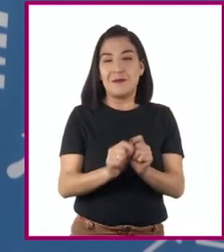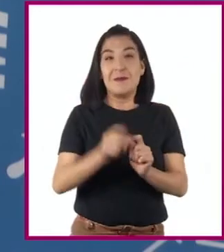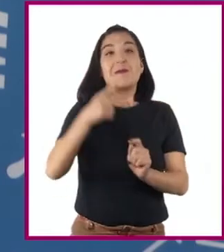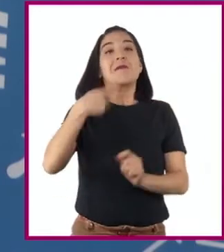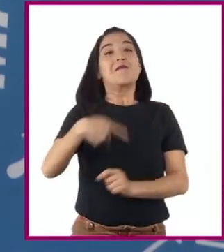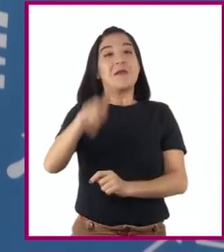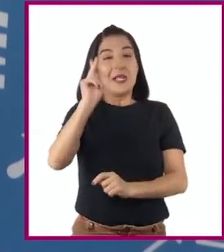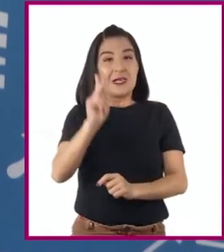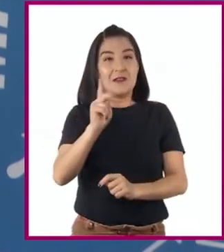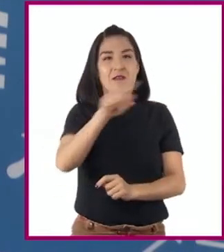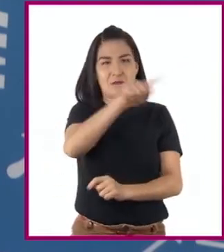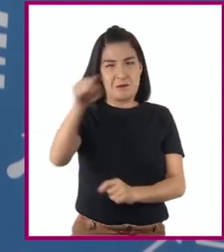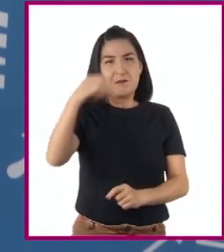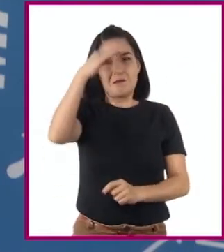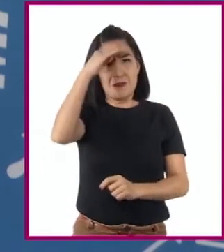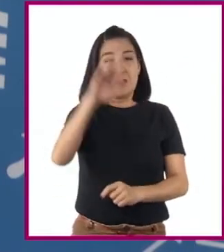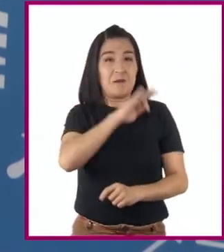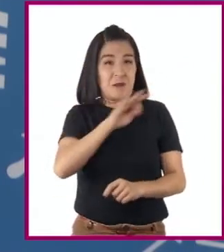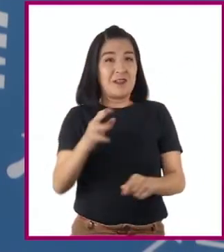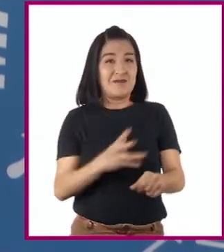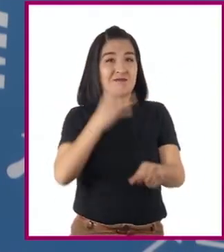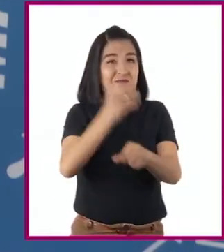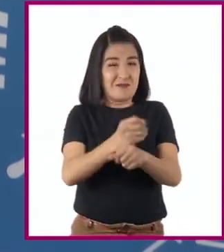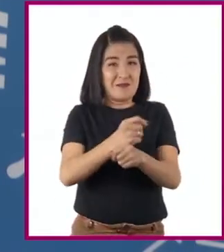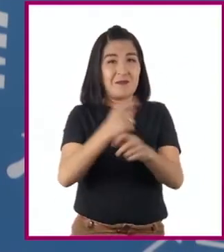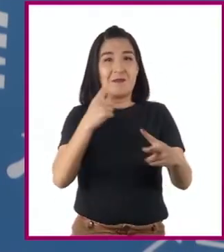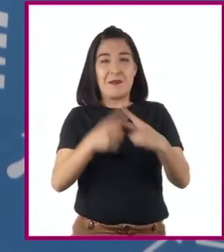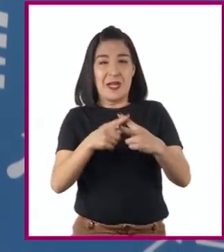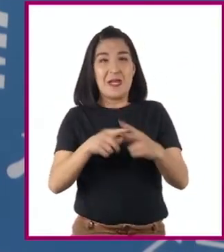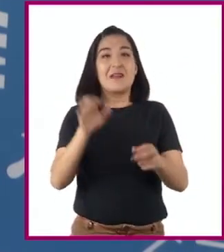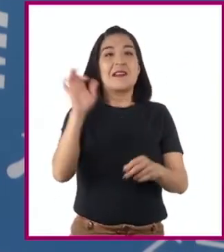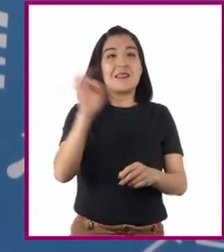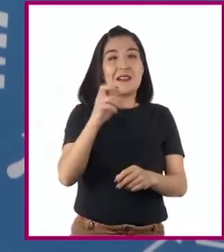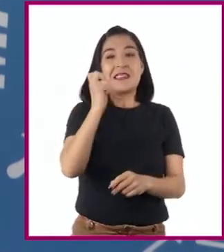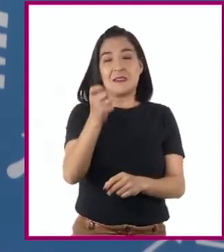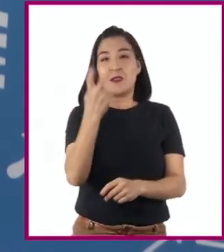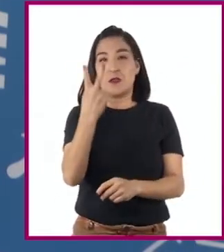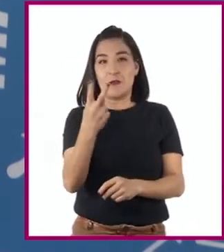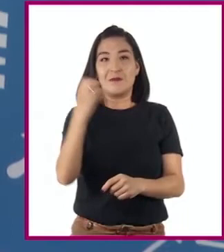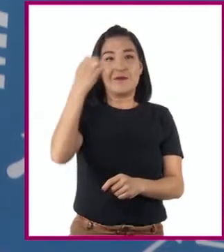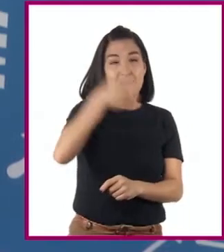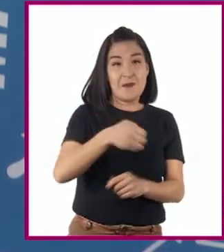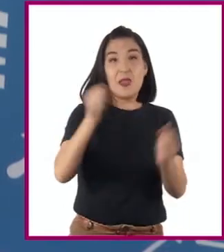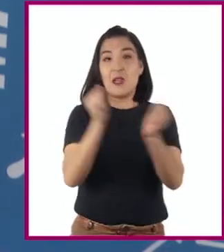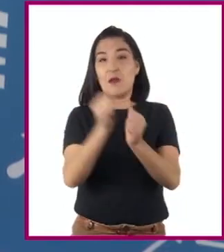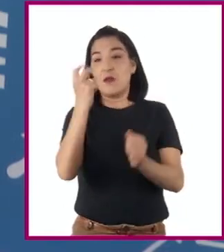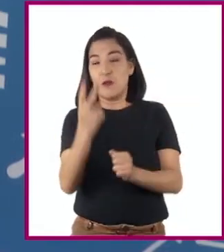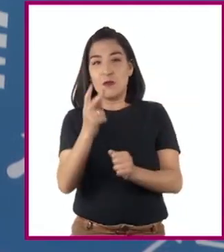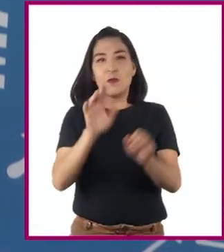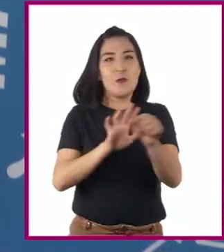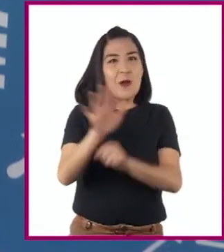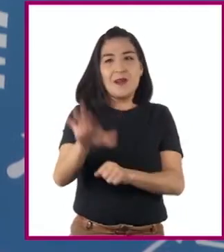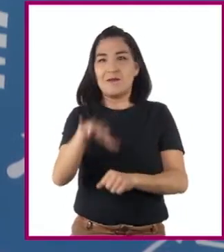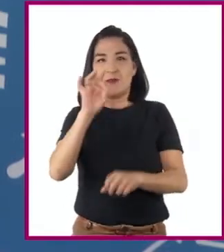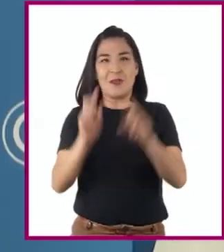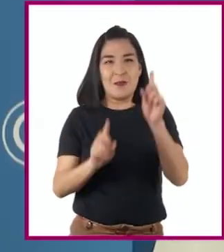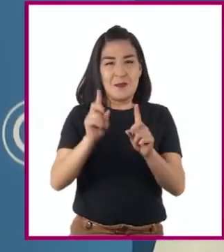embargo, ¿piensan que hay otra forma de resolver problemas que impliquen dos ecuaciones con dos incógnitas en cada